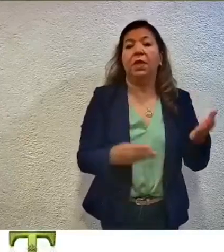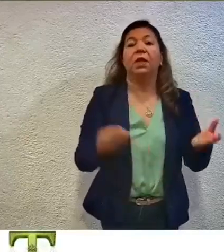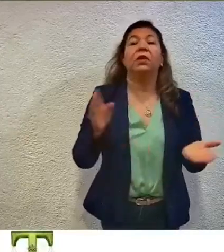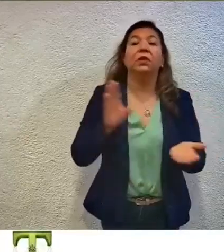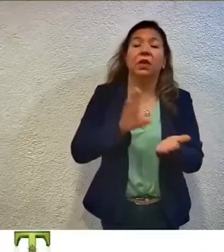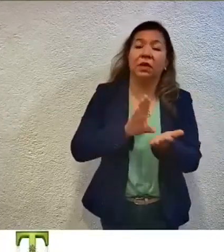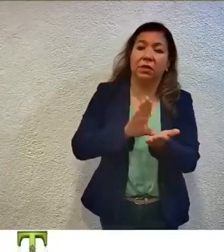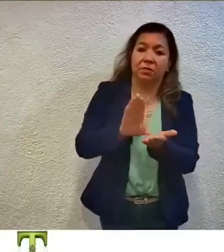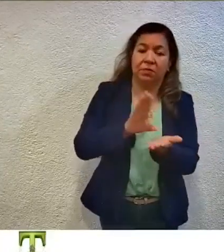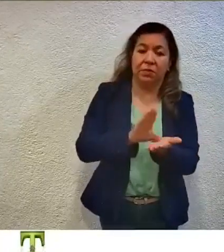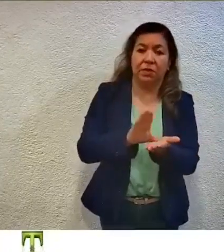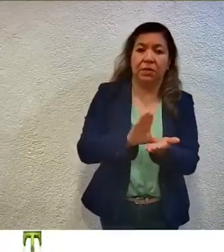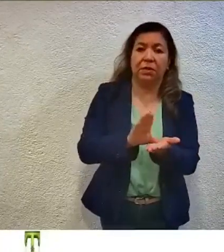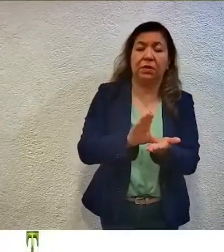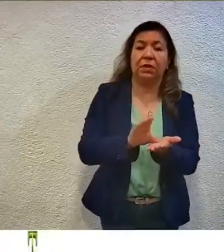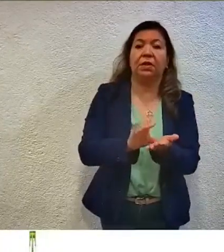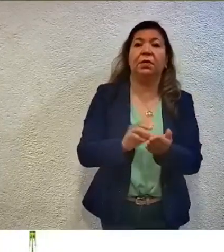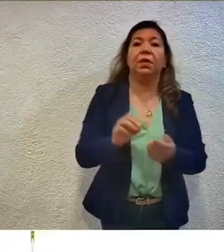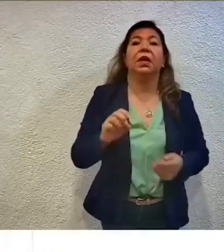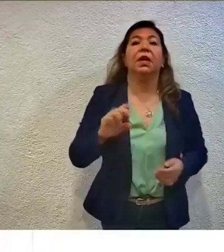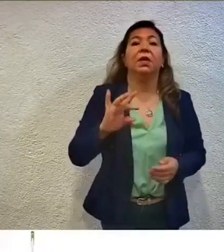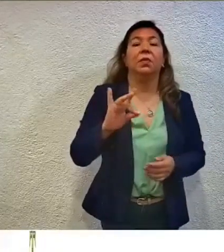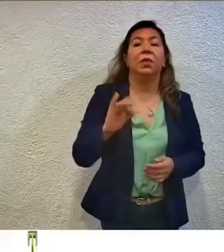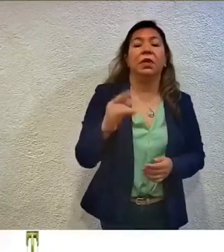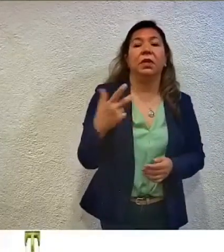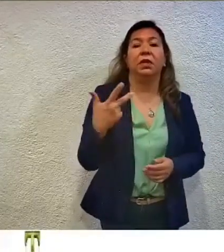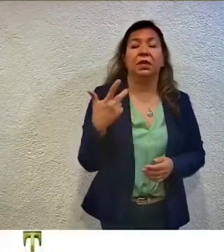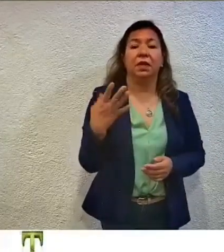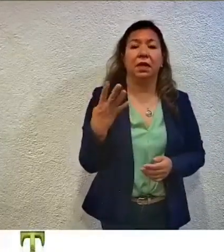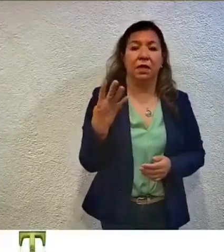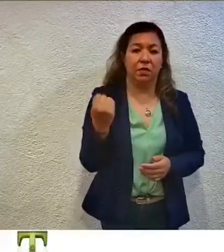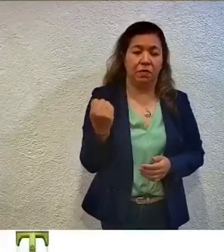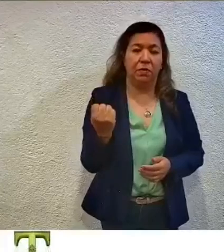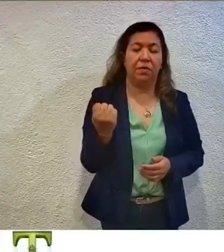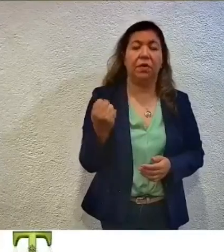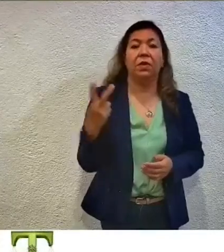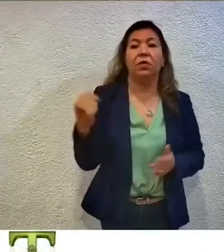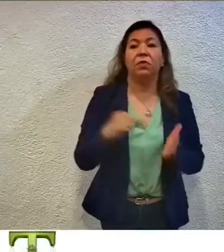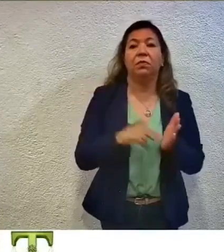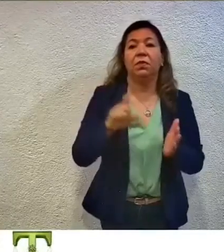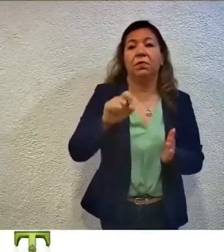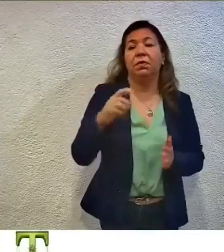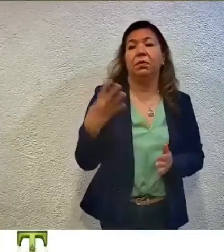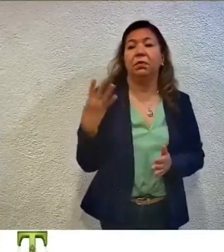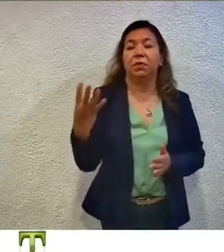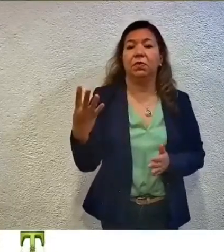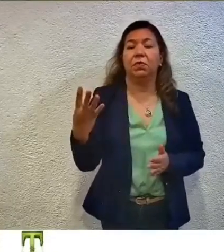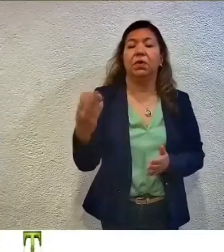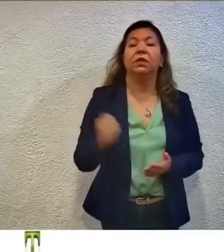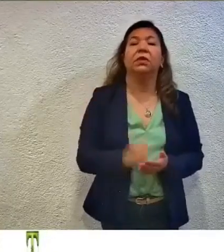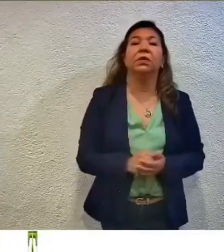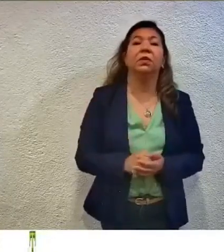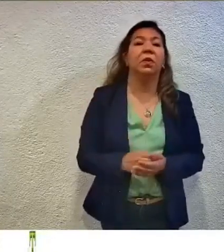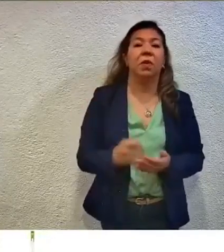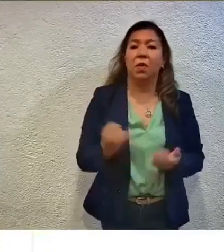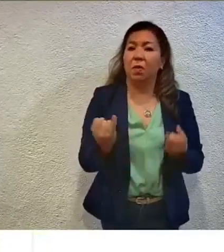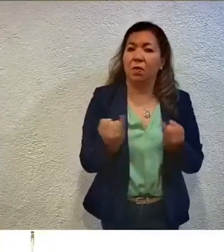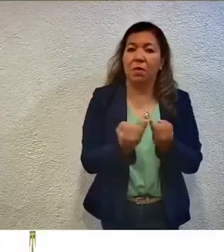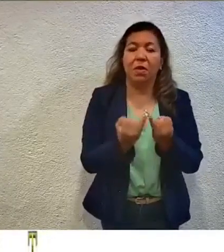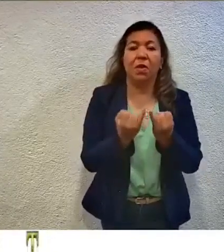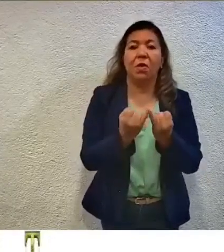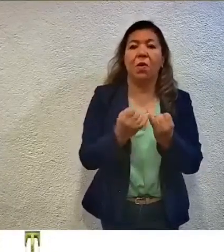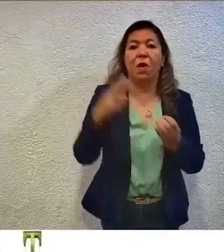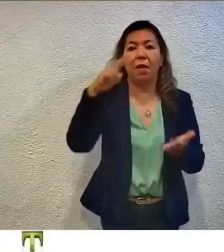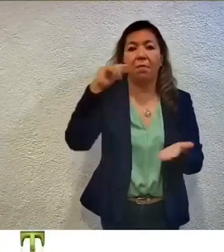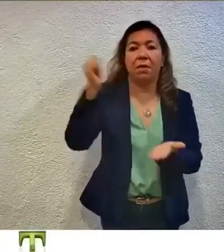recurso de apelación 49 del 2024, que también fue turnado a la ponencia del magistrado José Inés Betancur